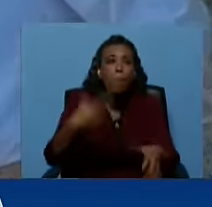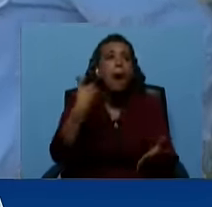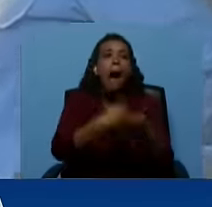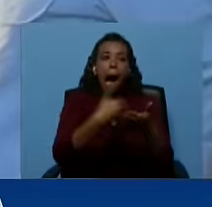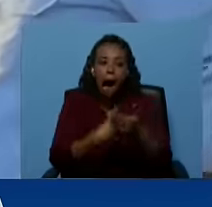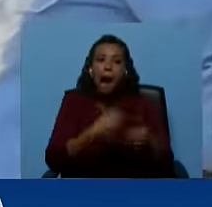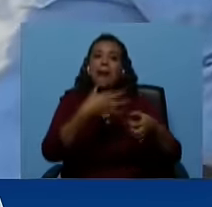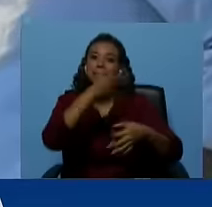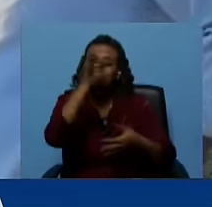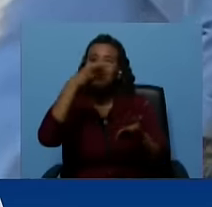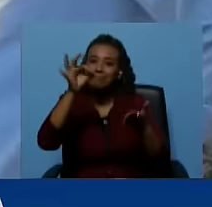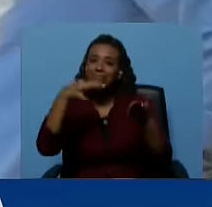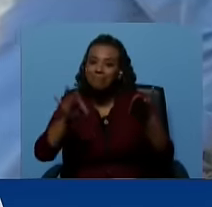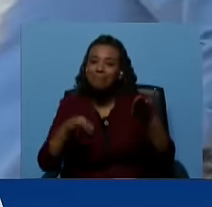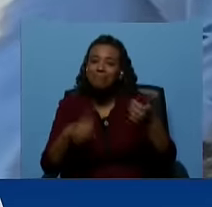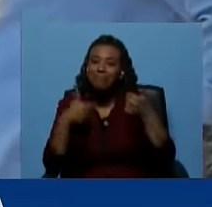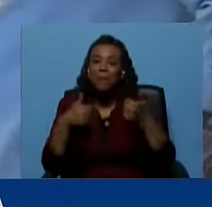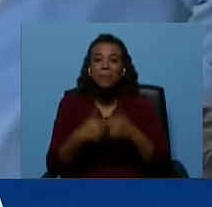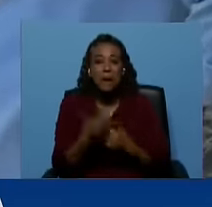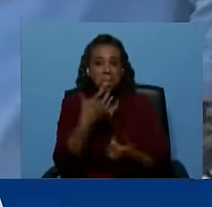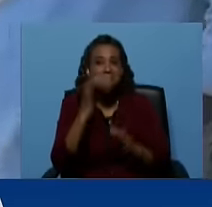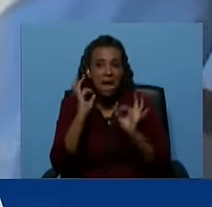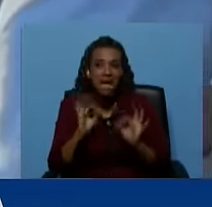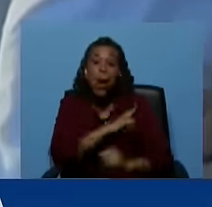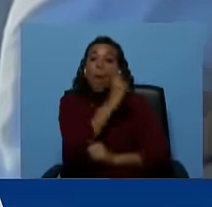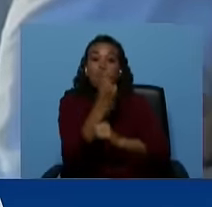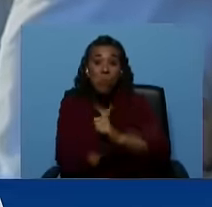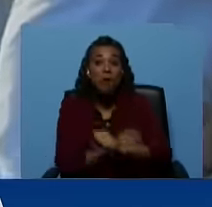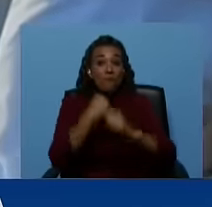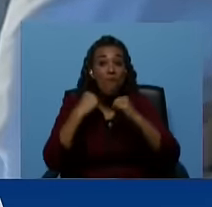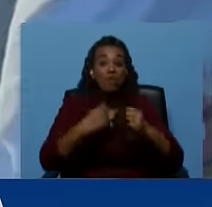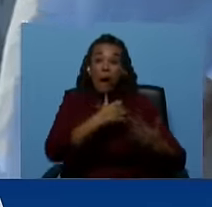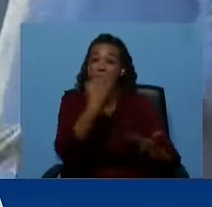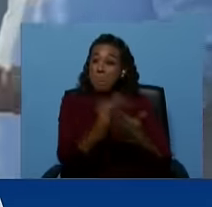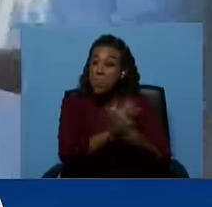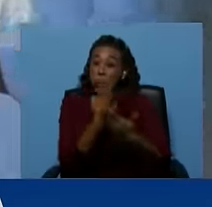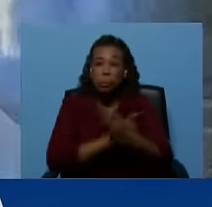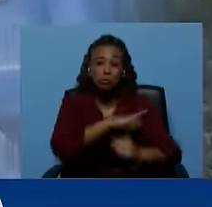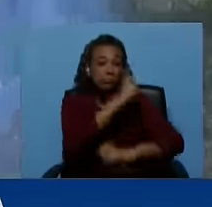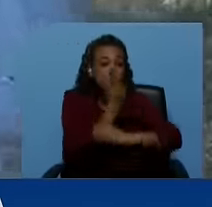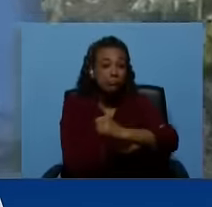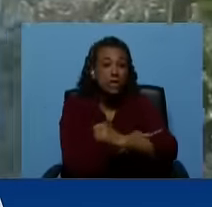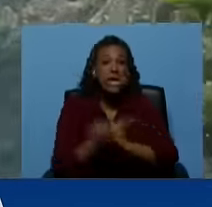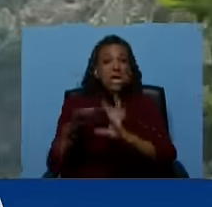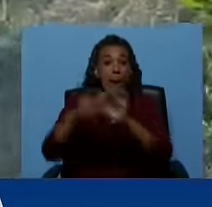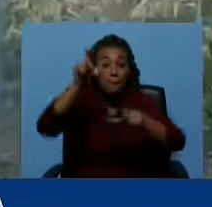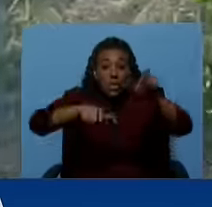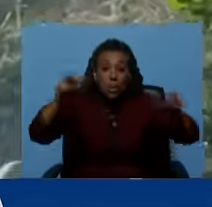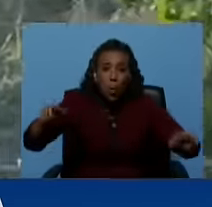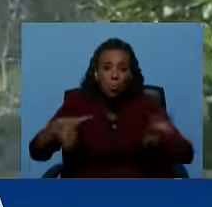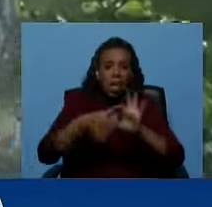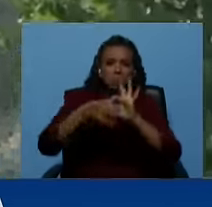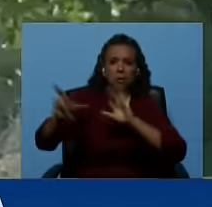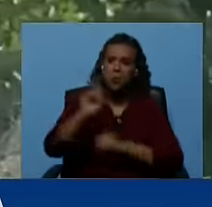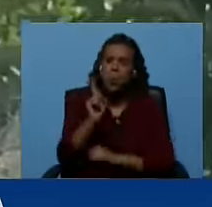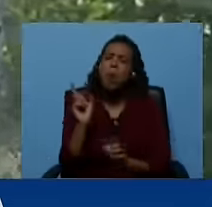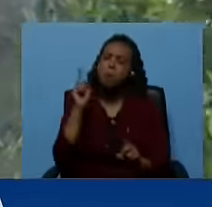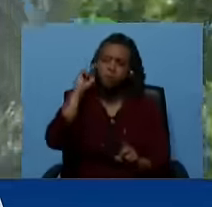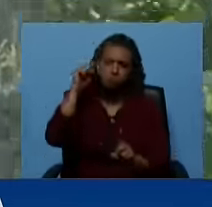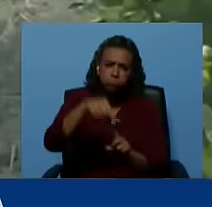pudimos percibir desde cerca verdad que hay un potencial grande y la comunidad muy unida á todo